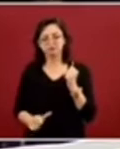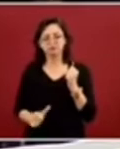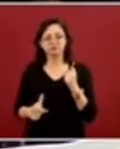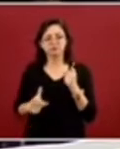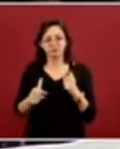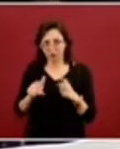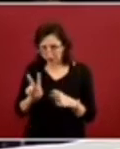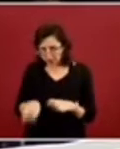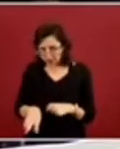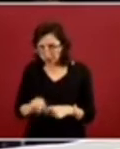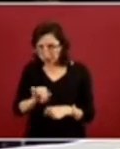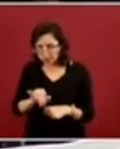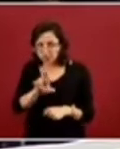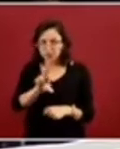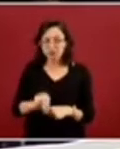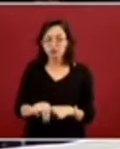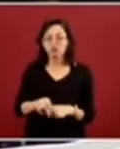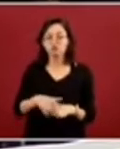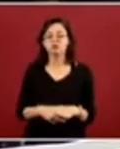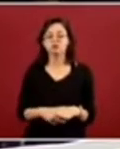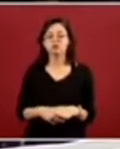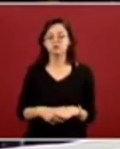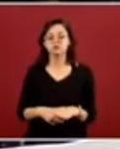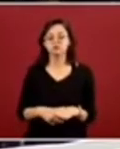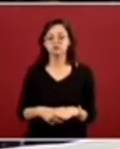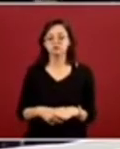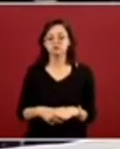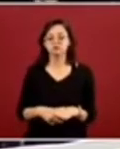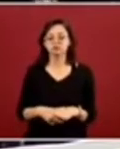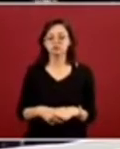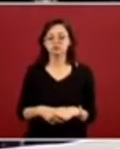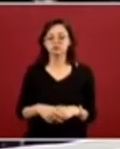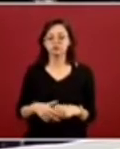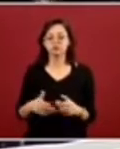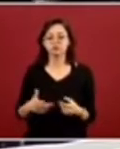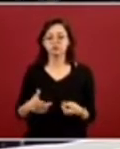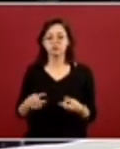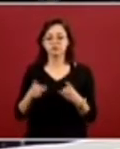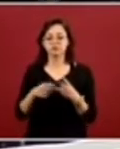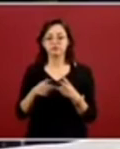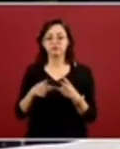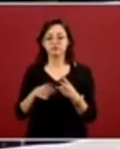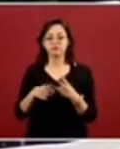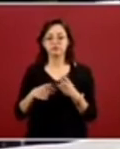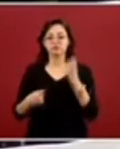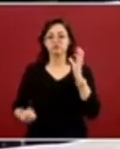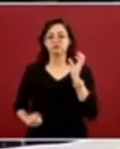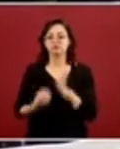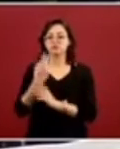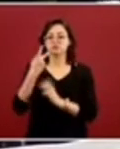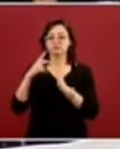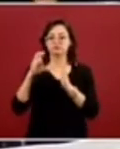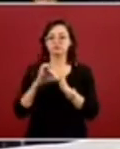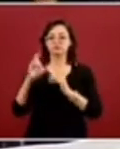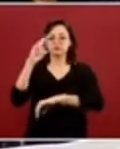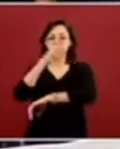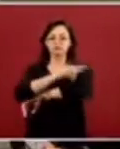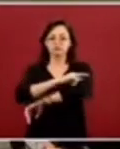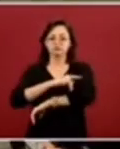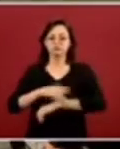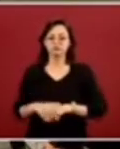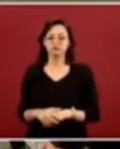sé si esto es cierto o no. Y no sé si usted nos podría platicar sobre los nuevos protocolos en el aeropuerto.